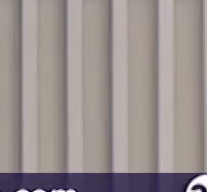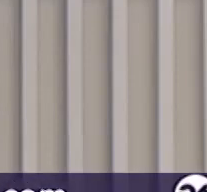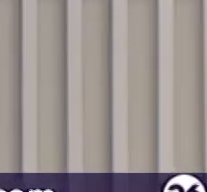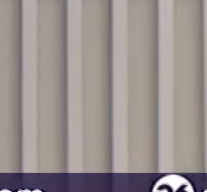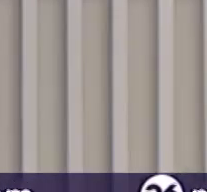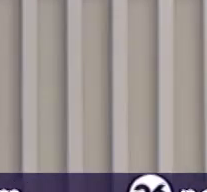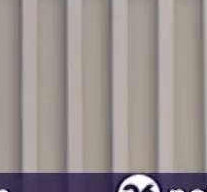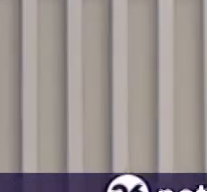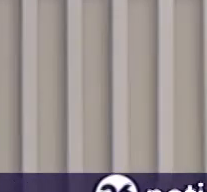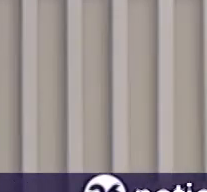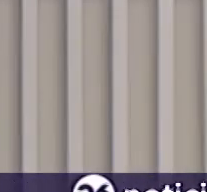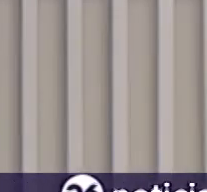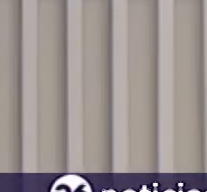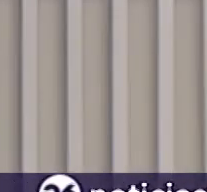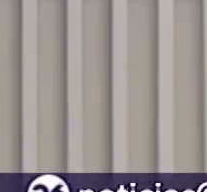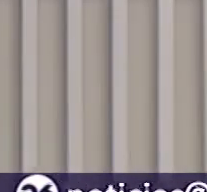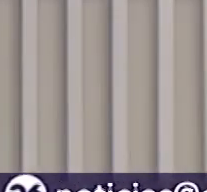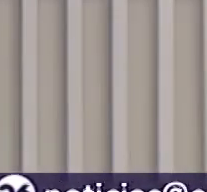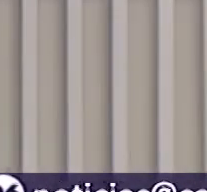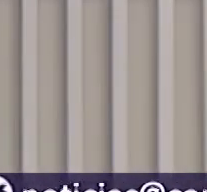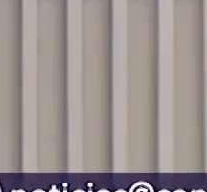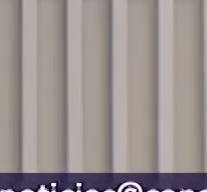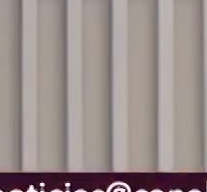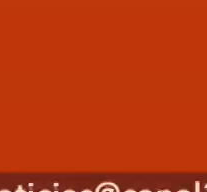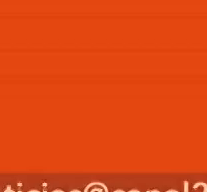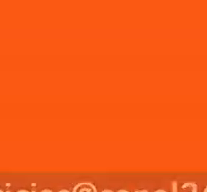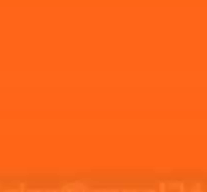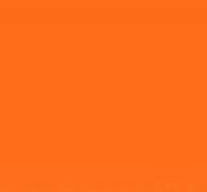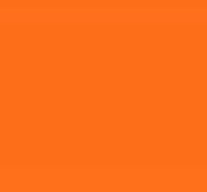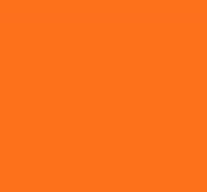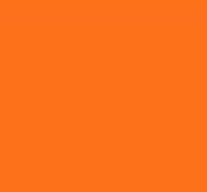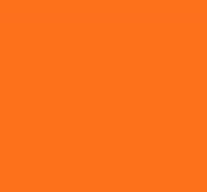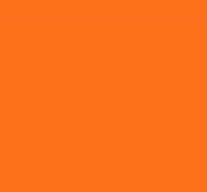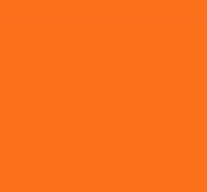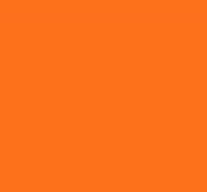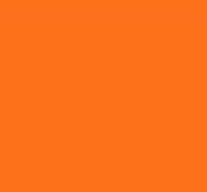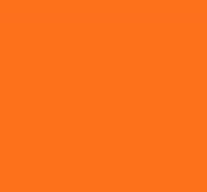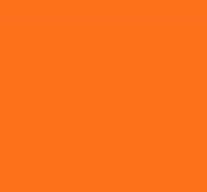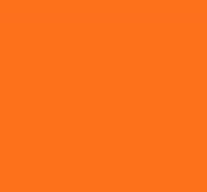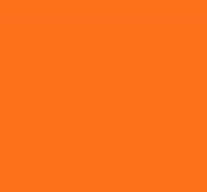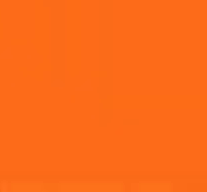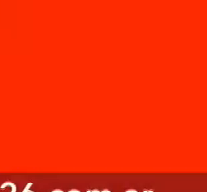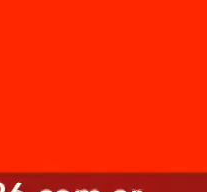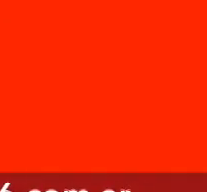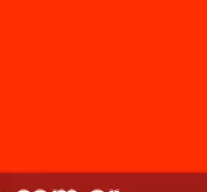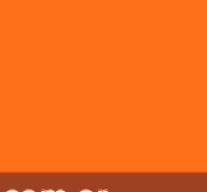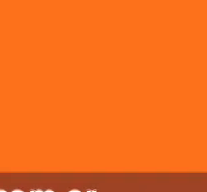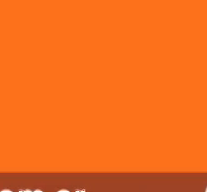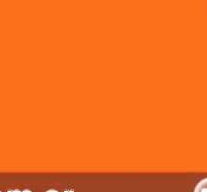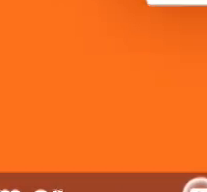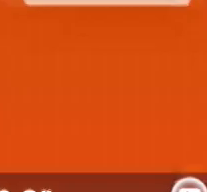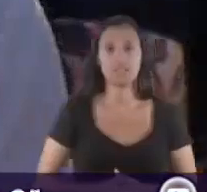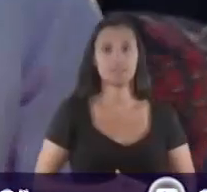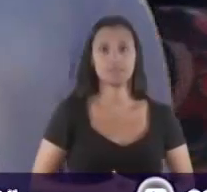Volvemos con la información al ámbito nacional y nos vamos directamente a escuchar las palabras del presidente de la Nación, Alberto Fernández, que le toma juramento